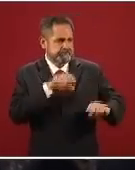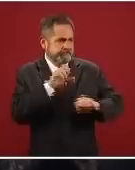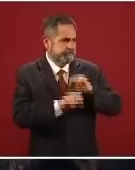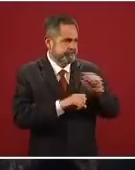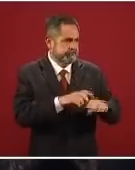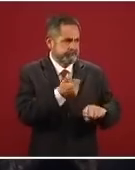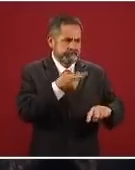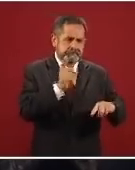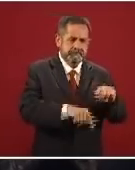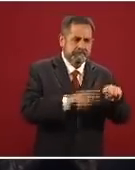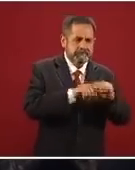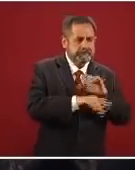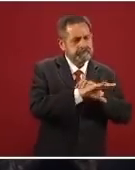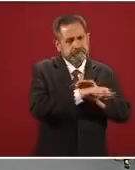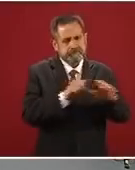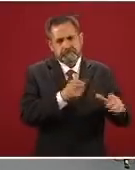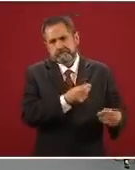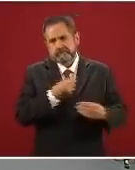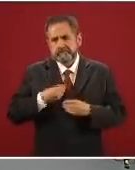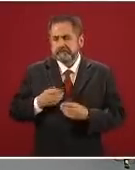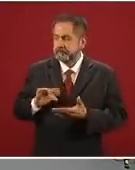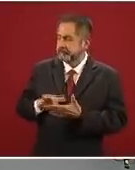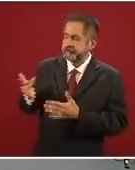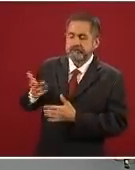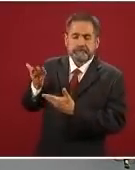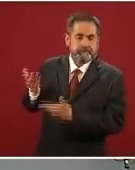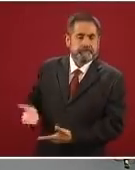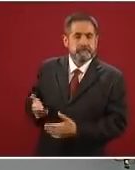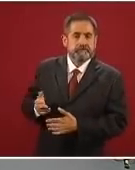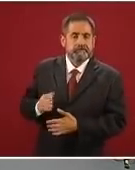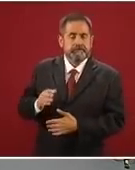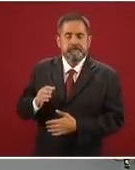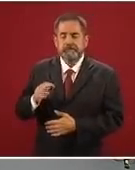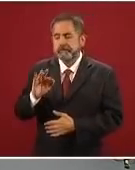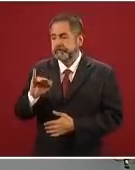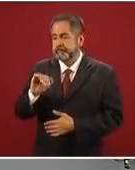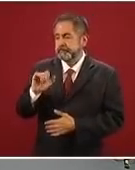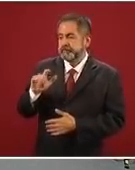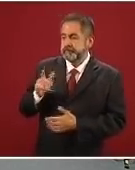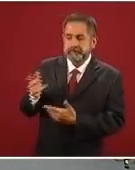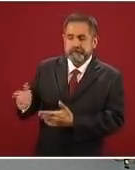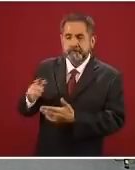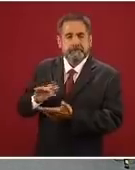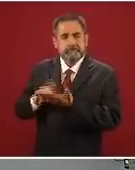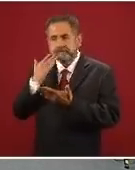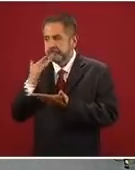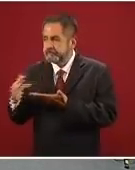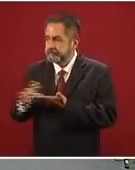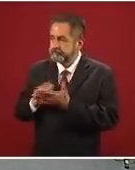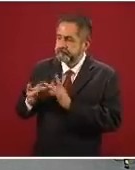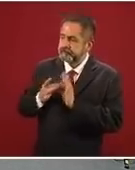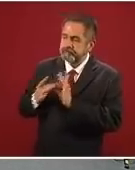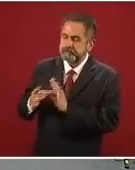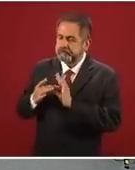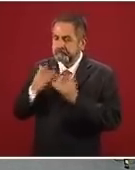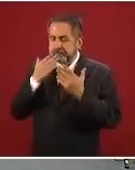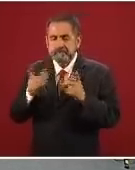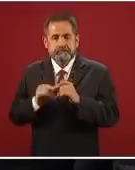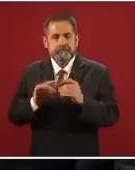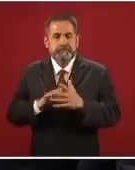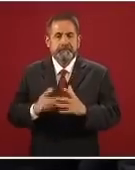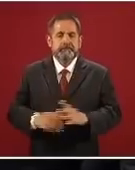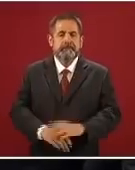y de nueva cuenta agradeciéndole mucho al señor fiscal aquí presente, esa excelente colaboración con el instituto. Muchas